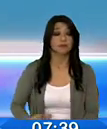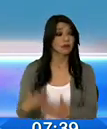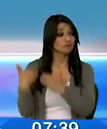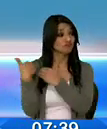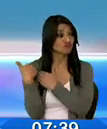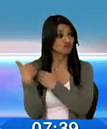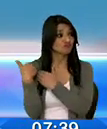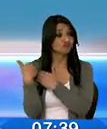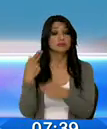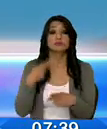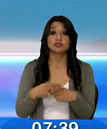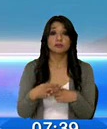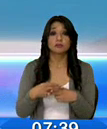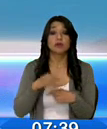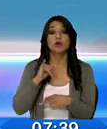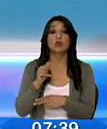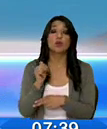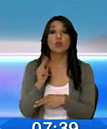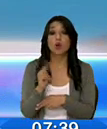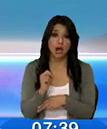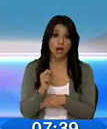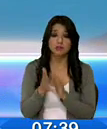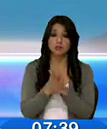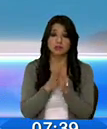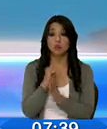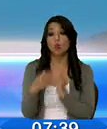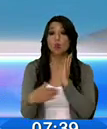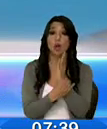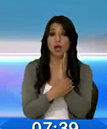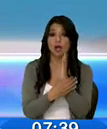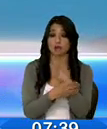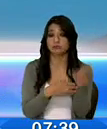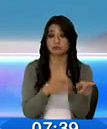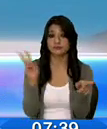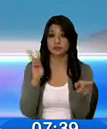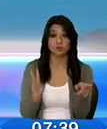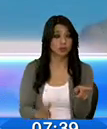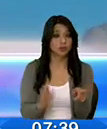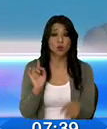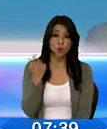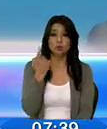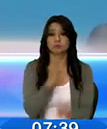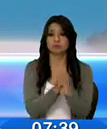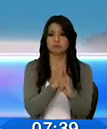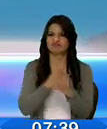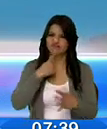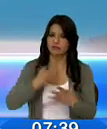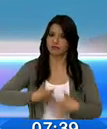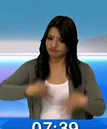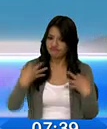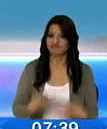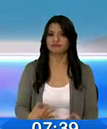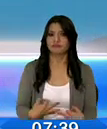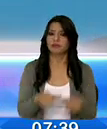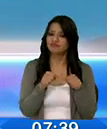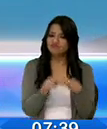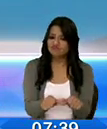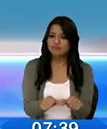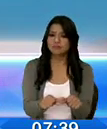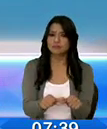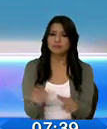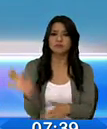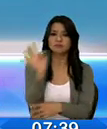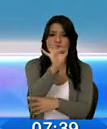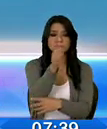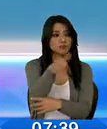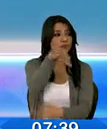República se llama Juan Guaidó, que la única institución realmente vigente, electa